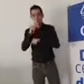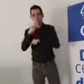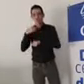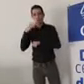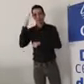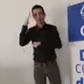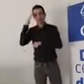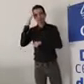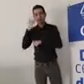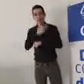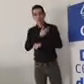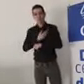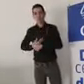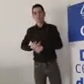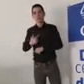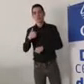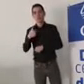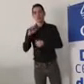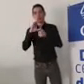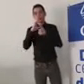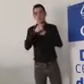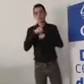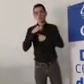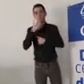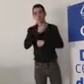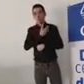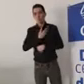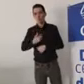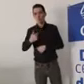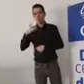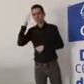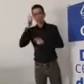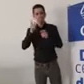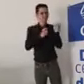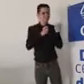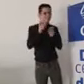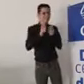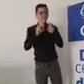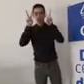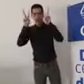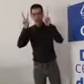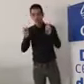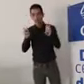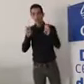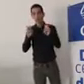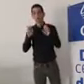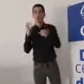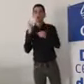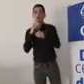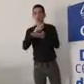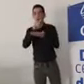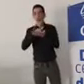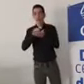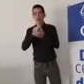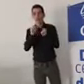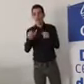de Bogotá y en este caso liderar todo lo que tiene que ver con la política social, con la educación precisamente. La educación es uno de los temas